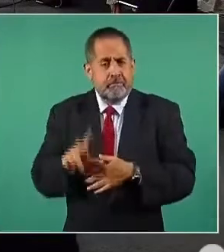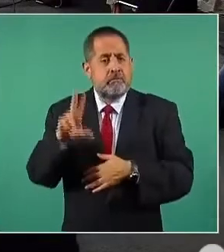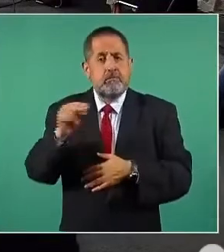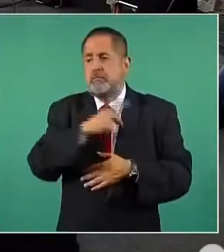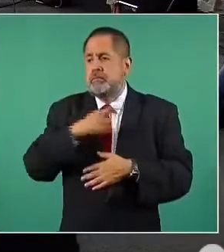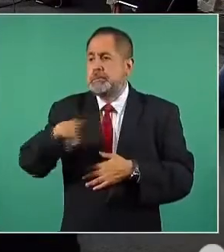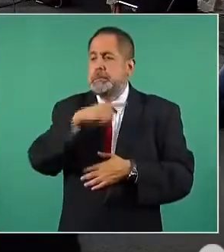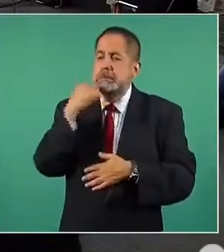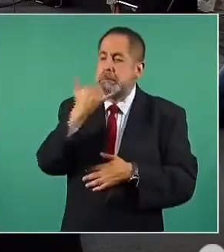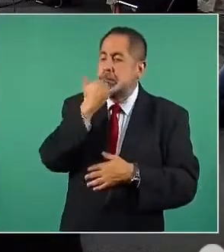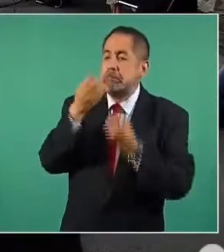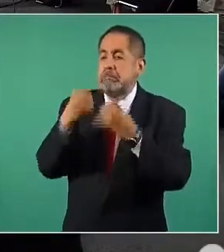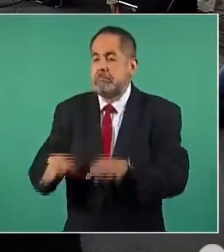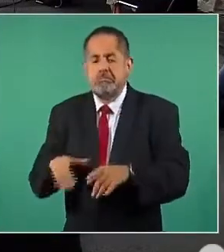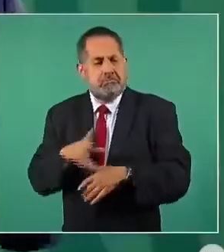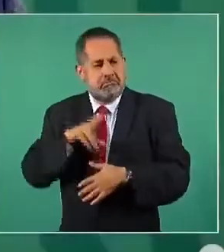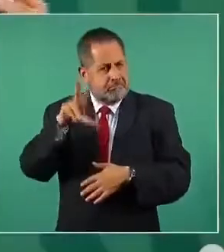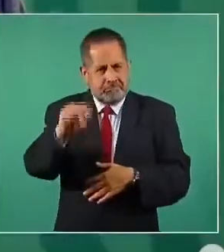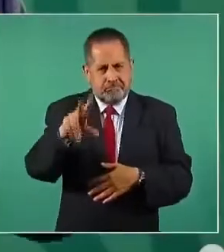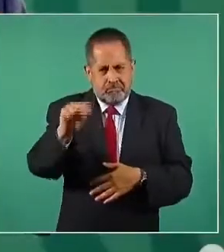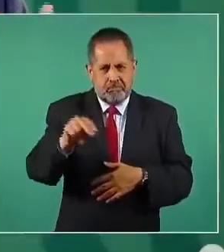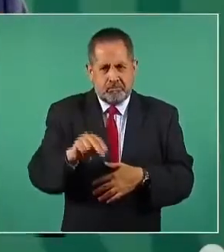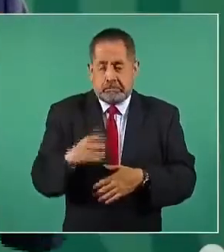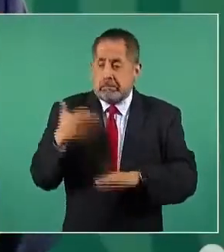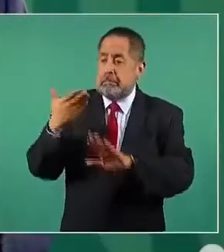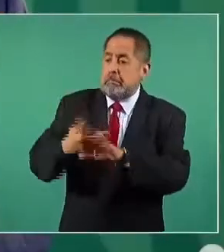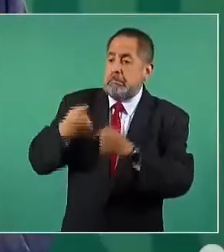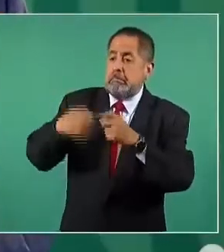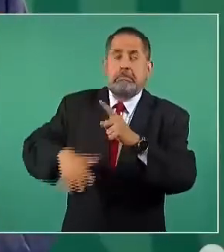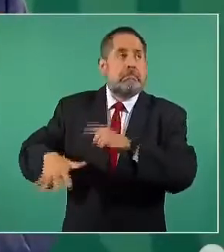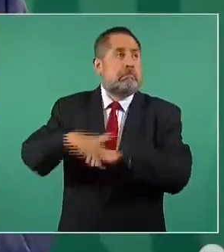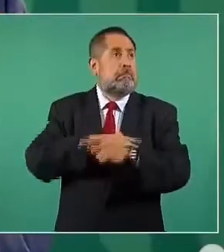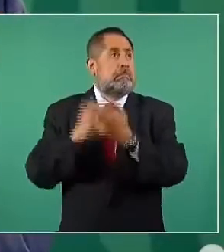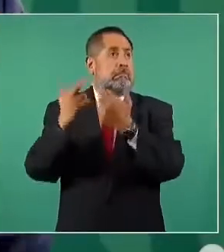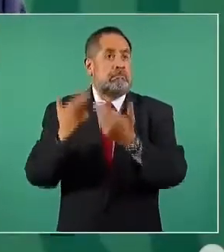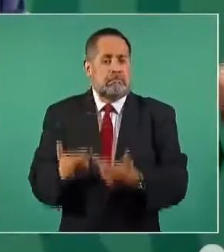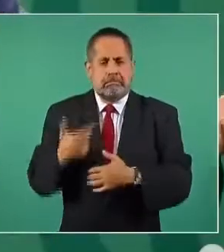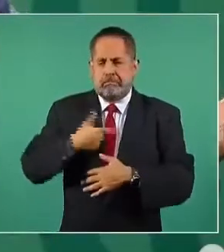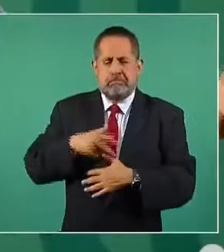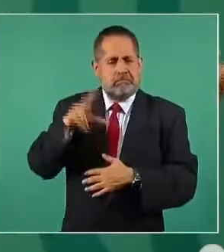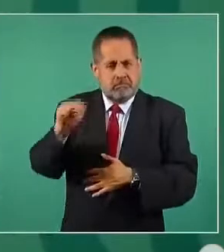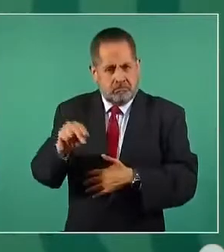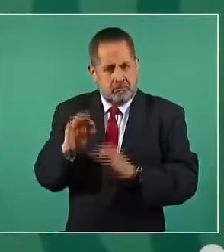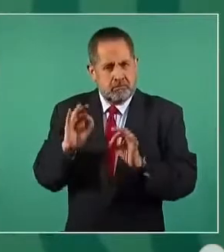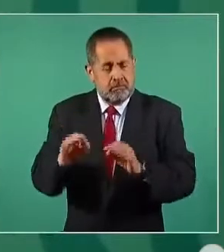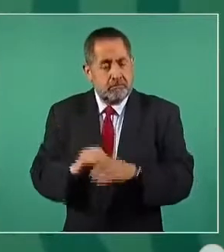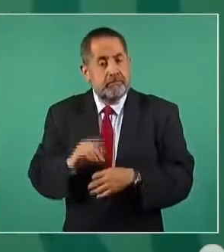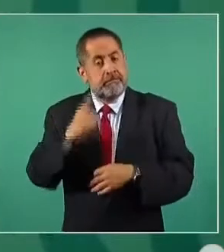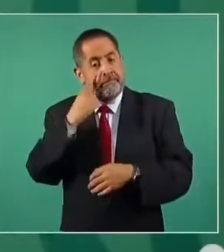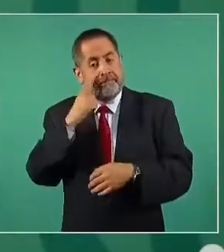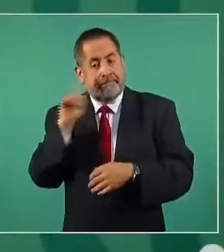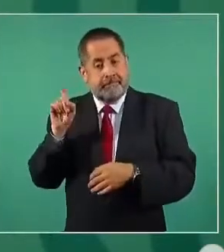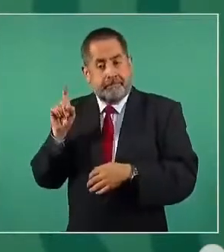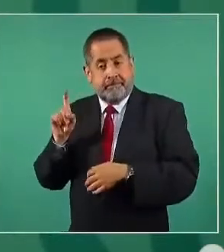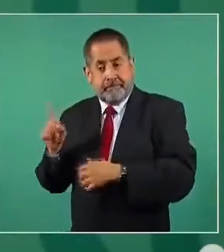a nadie, no afectar el medio ambiente y llevar esta agua